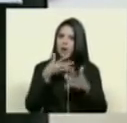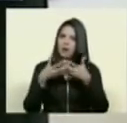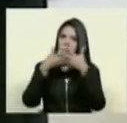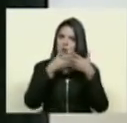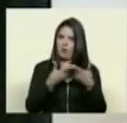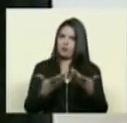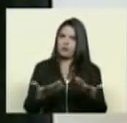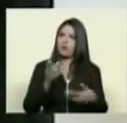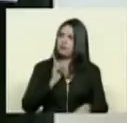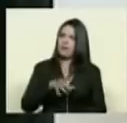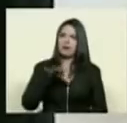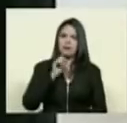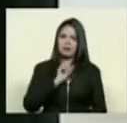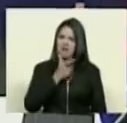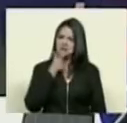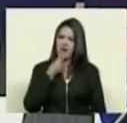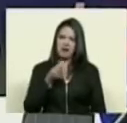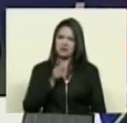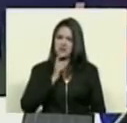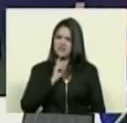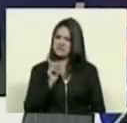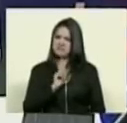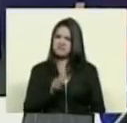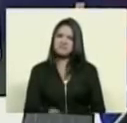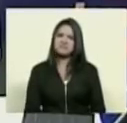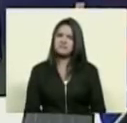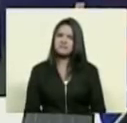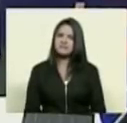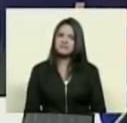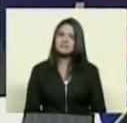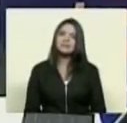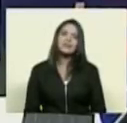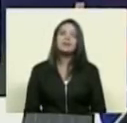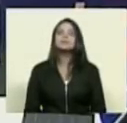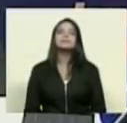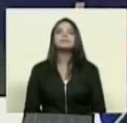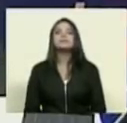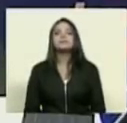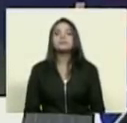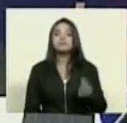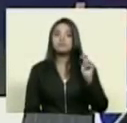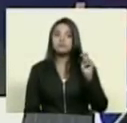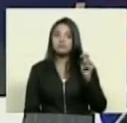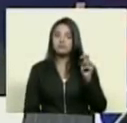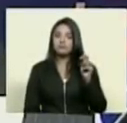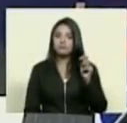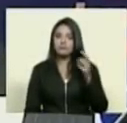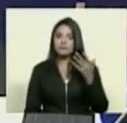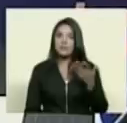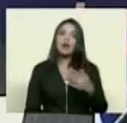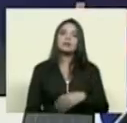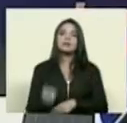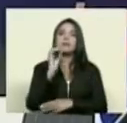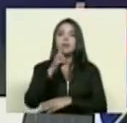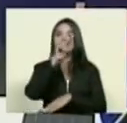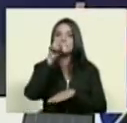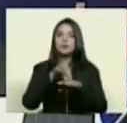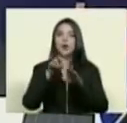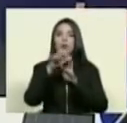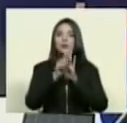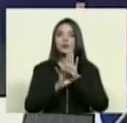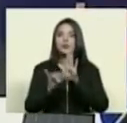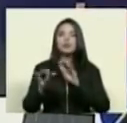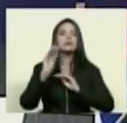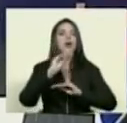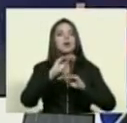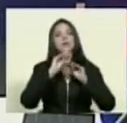entenderla. No es tan difícil. En base a lo que aquí dice, la Asamblea Nacional Constituyente